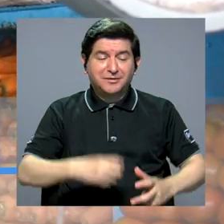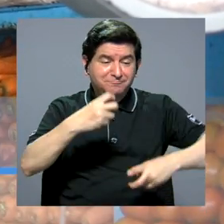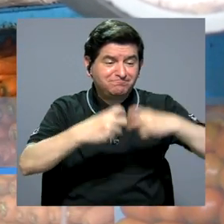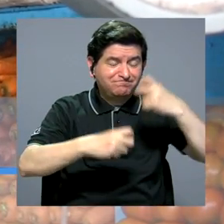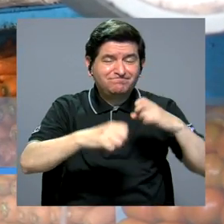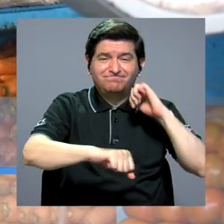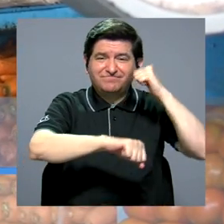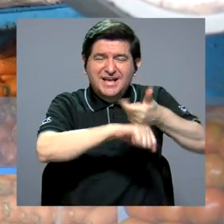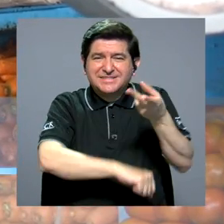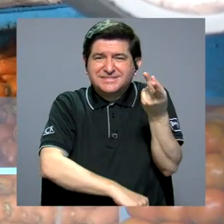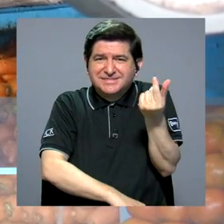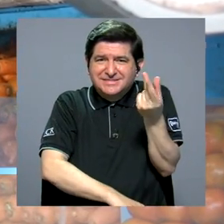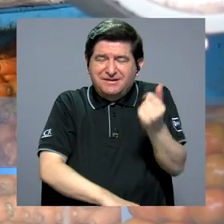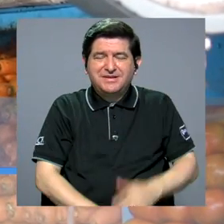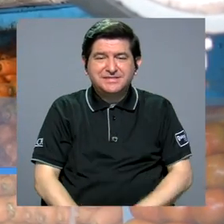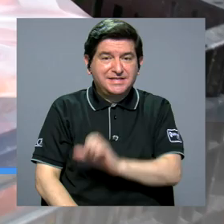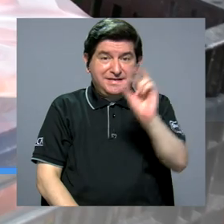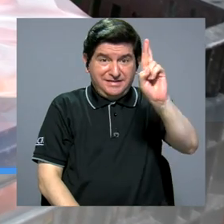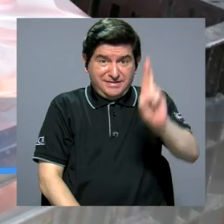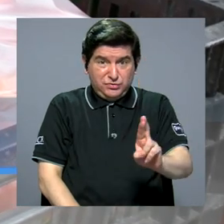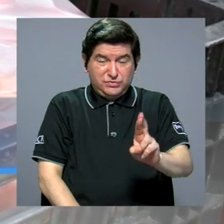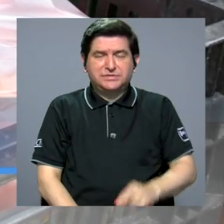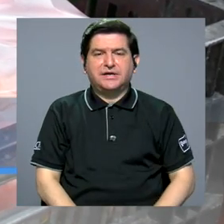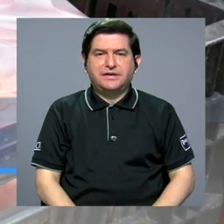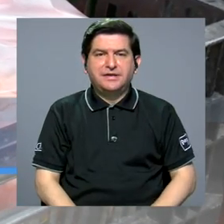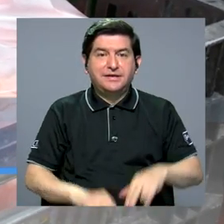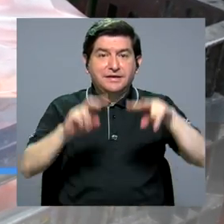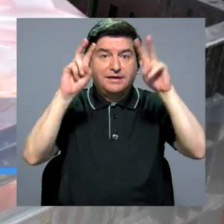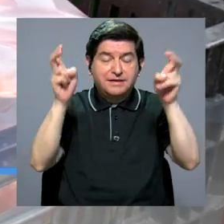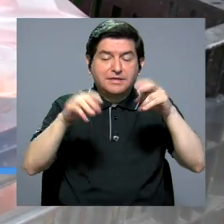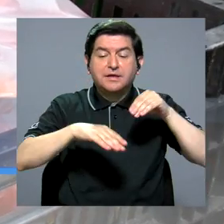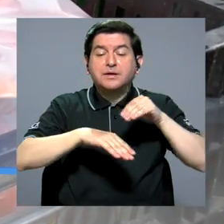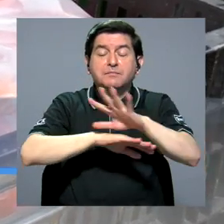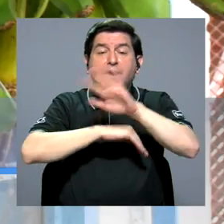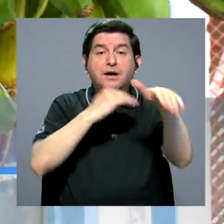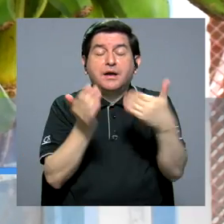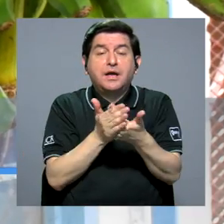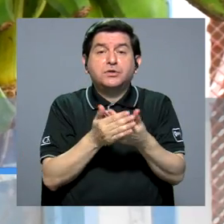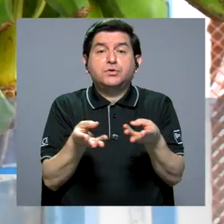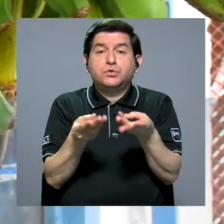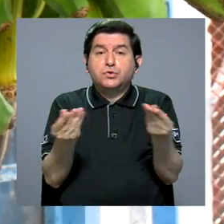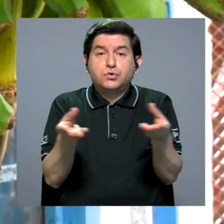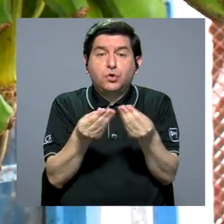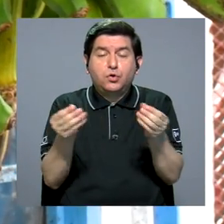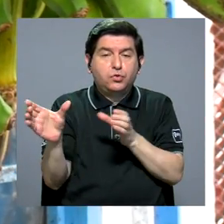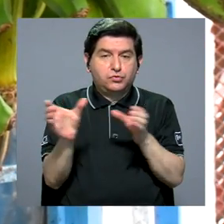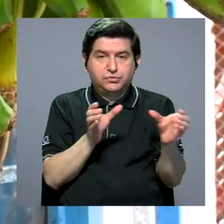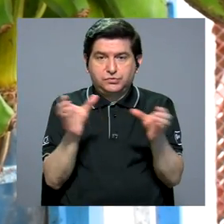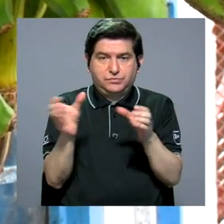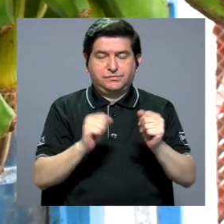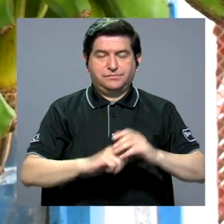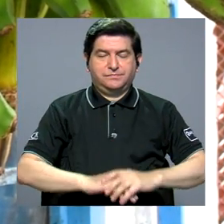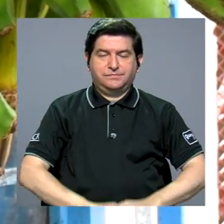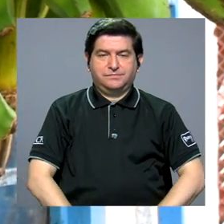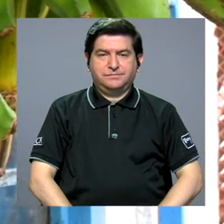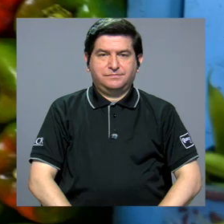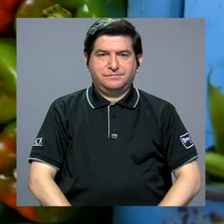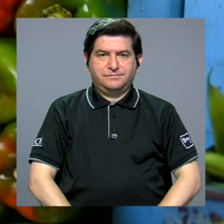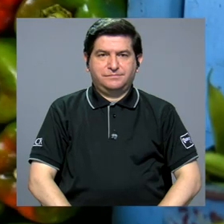La problemática de la fijación de precios en Costa Rica es un tema que influye en todos los productos que se